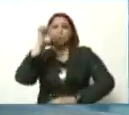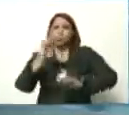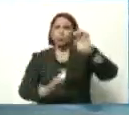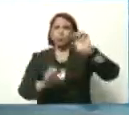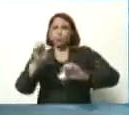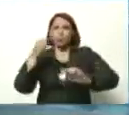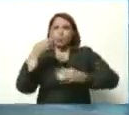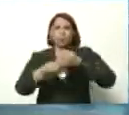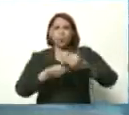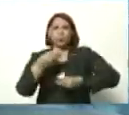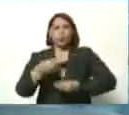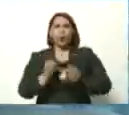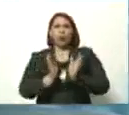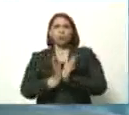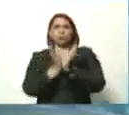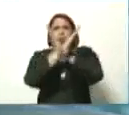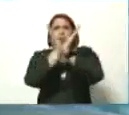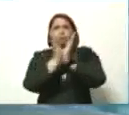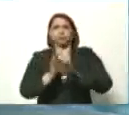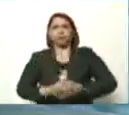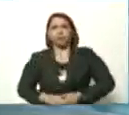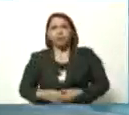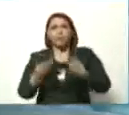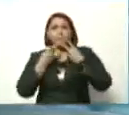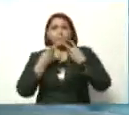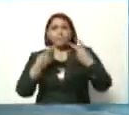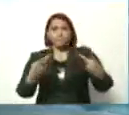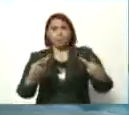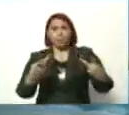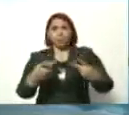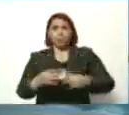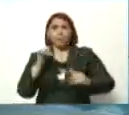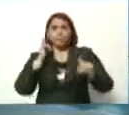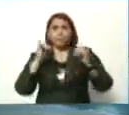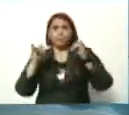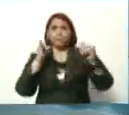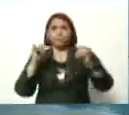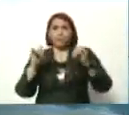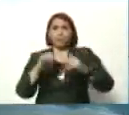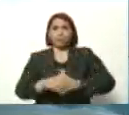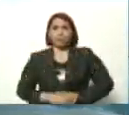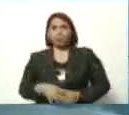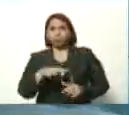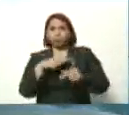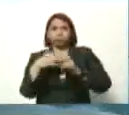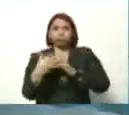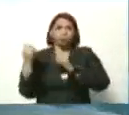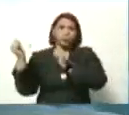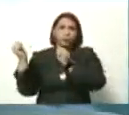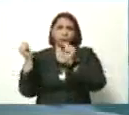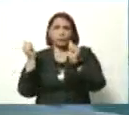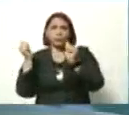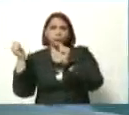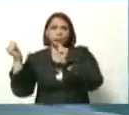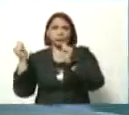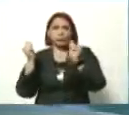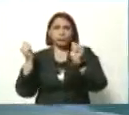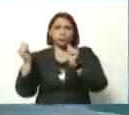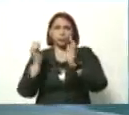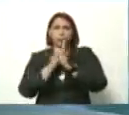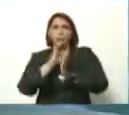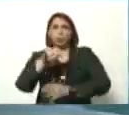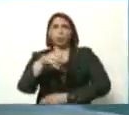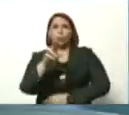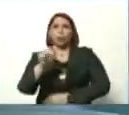que realizará la unesco a fin de declarar el ciclo festivo alrededor de la devoción y culto a san juan bautista como un patrimonio